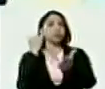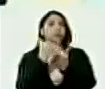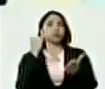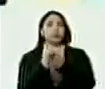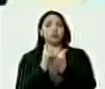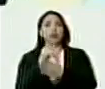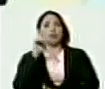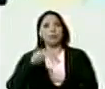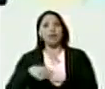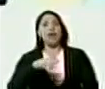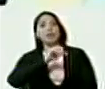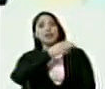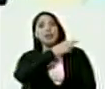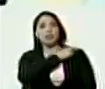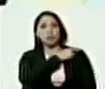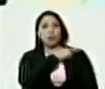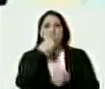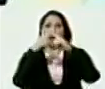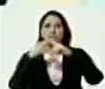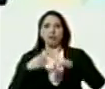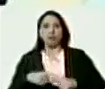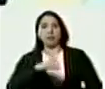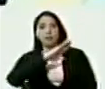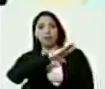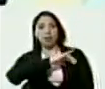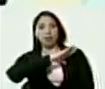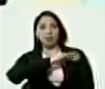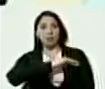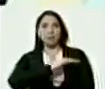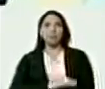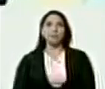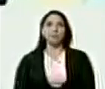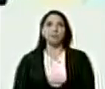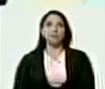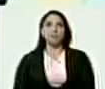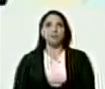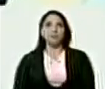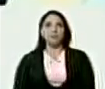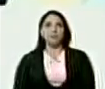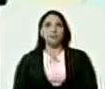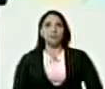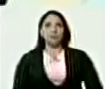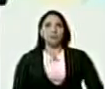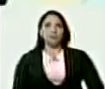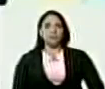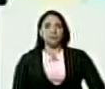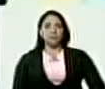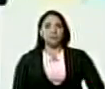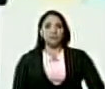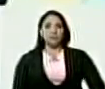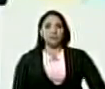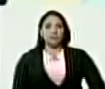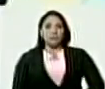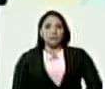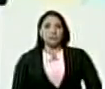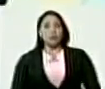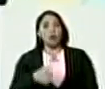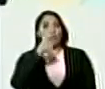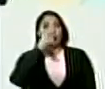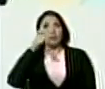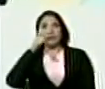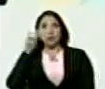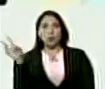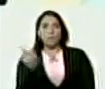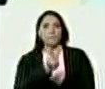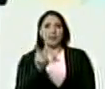Dirección de Estadísticas del CICPC y del Observatorio Venezolano de la Seguridad, que ese